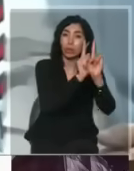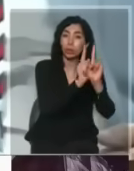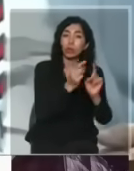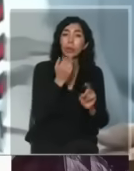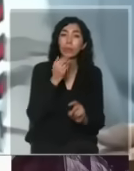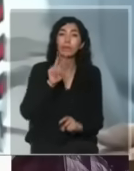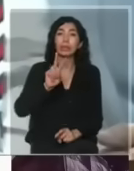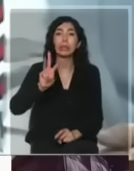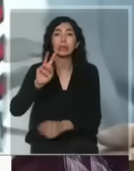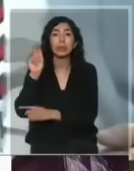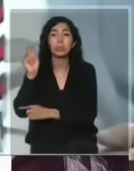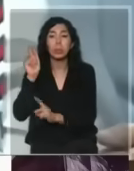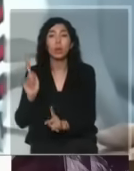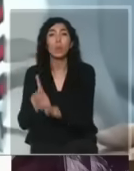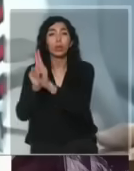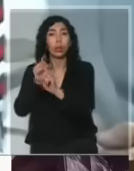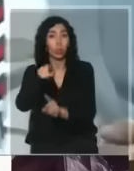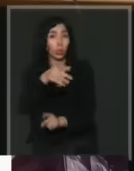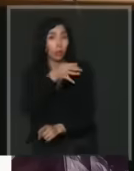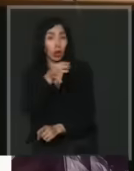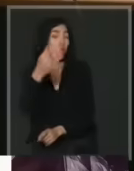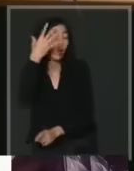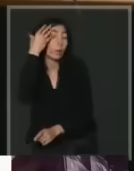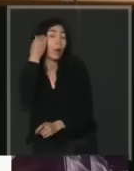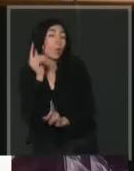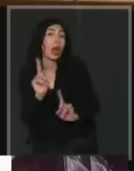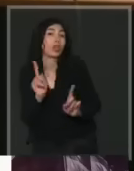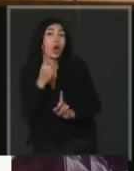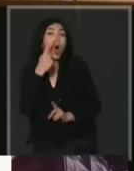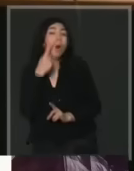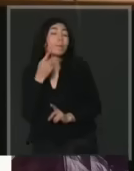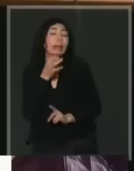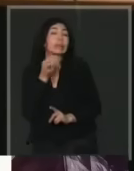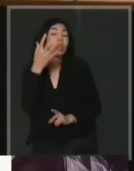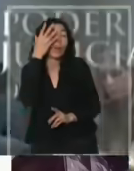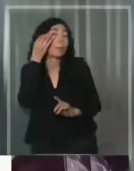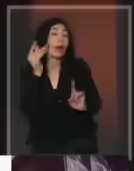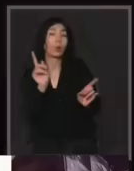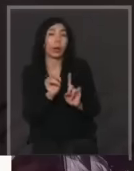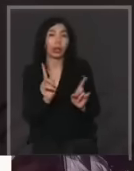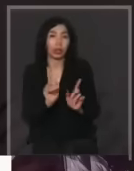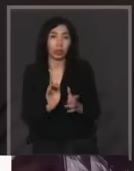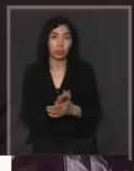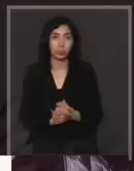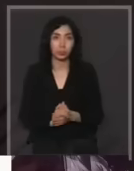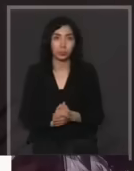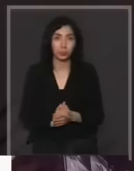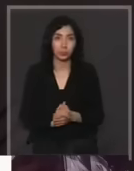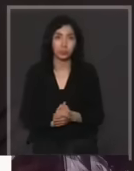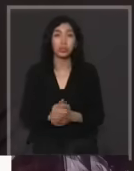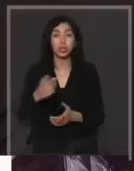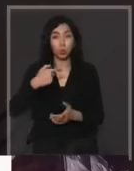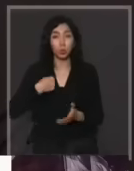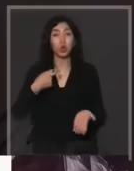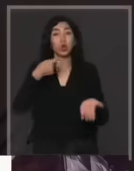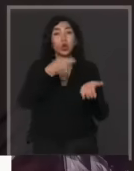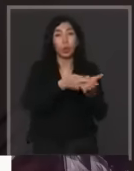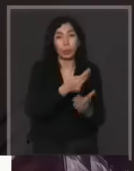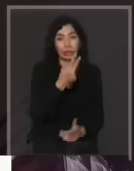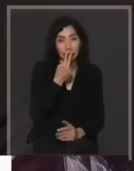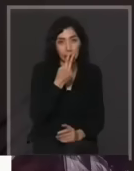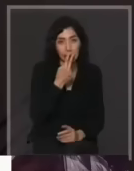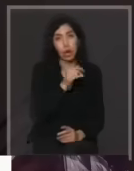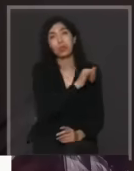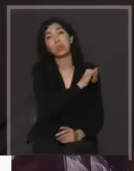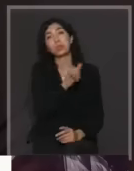22 y 23 de septiembre, pero que dijo que no se acordaba. Esa es la frase completa, según la memoria que tiene mi colega. Compré los cigarros y luego nos dirigimos a un